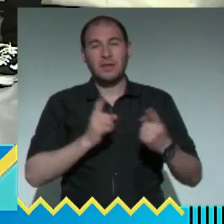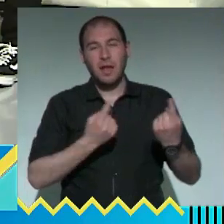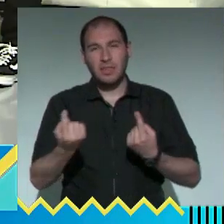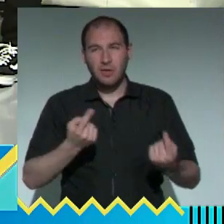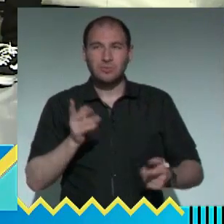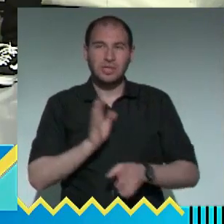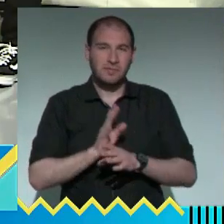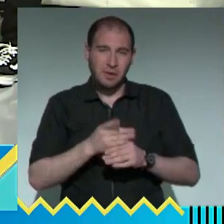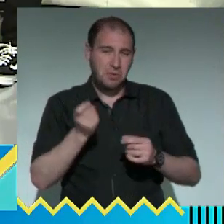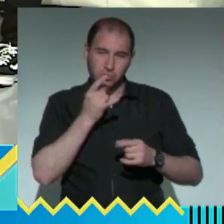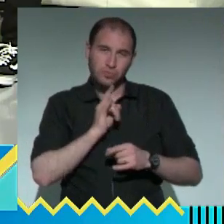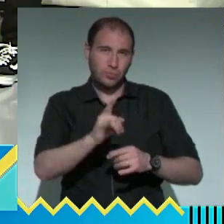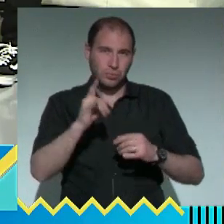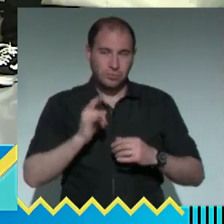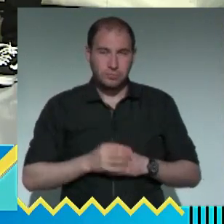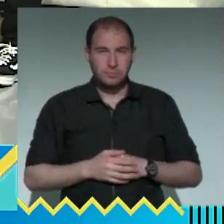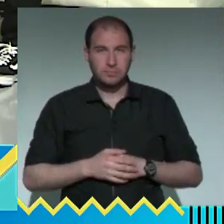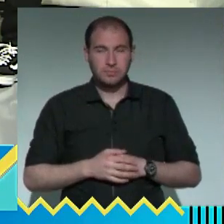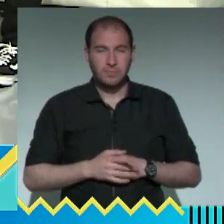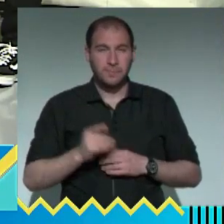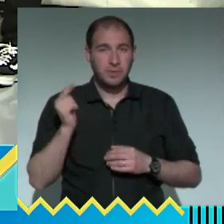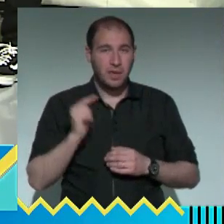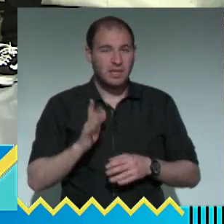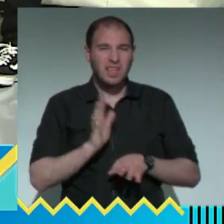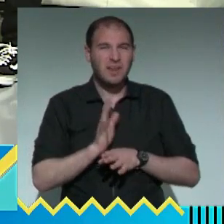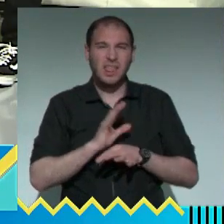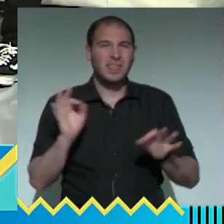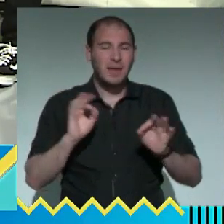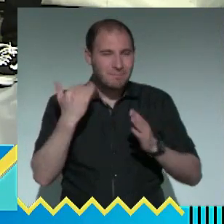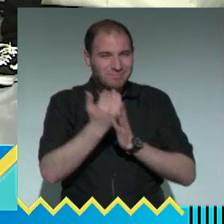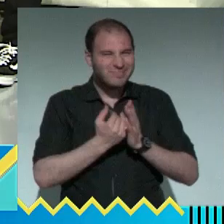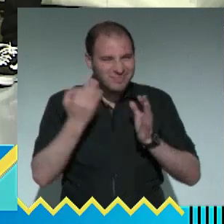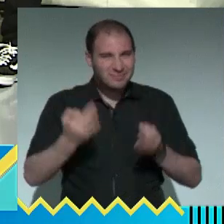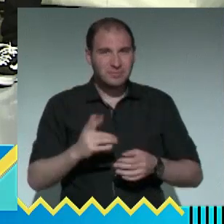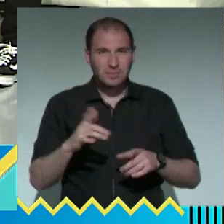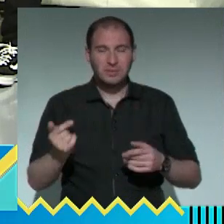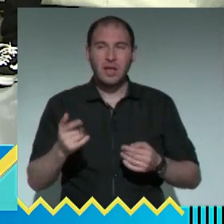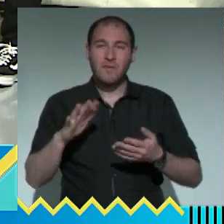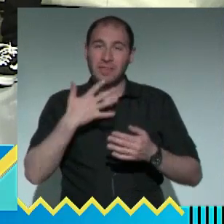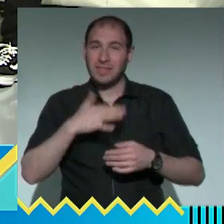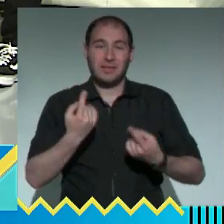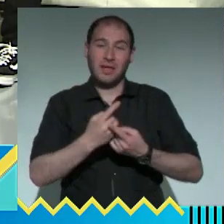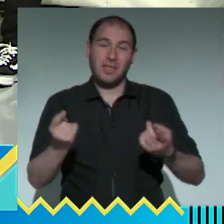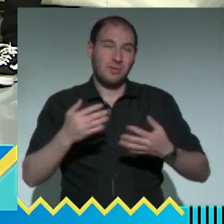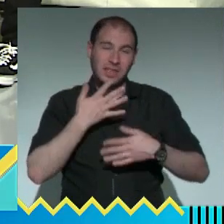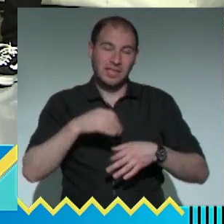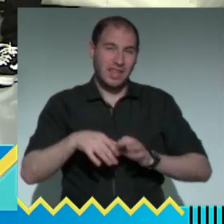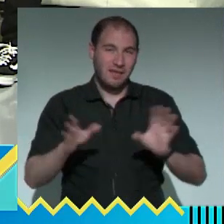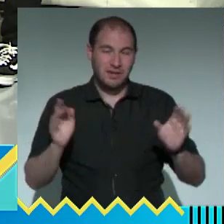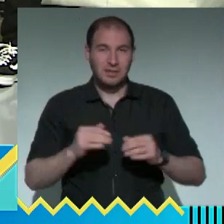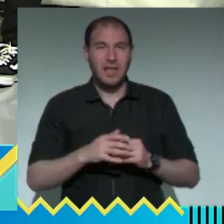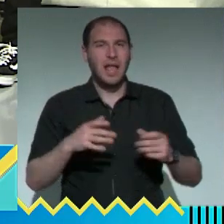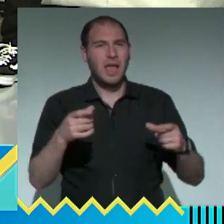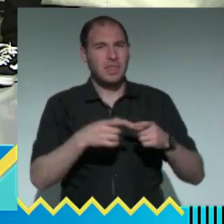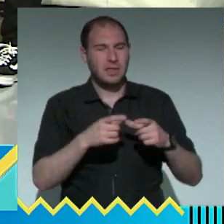daba el sentido que quería, claro, como que no hacía referencia a nada específico. Abierta a la interpretación. Claro, sí. Sí, en los primeros discos por